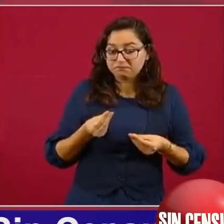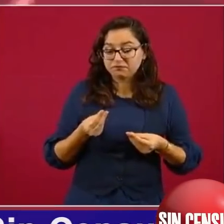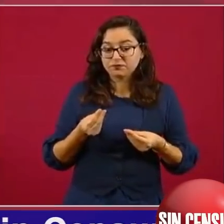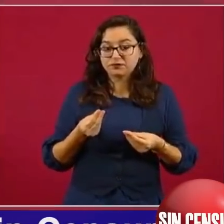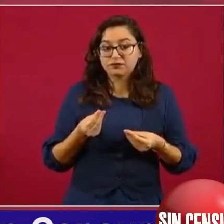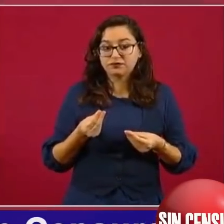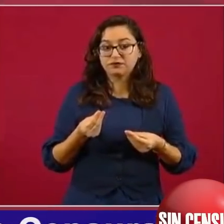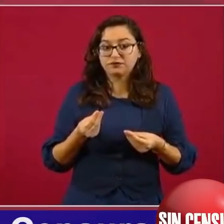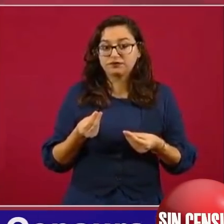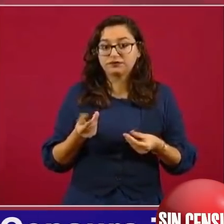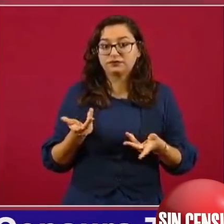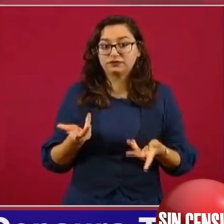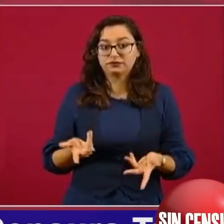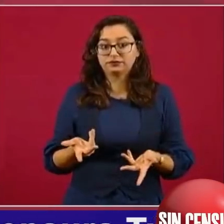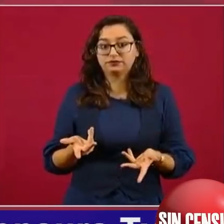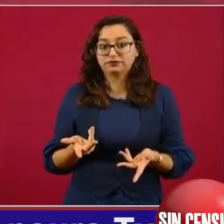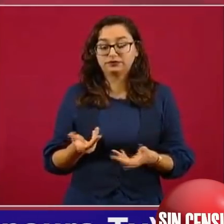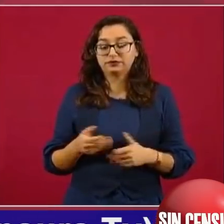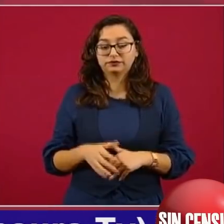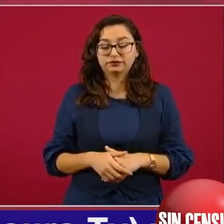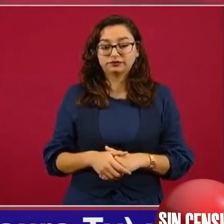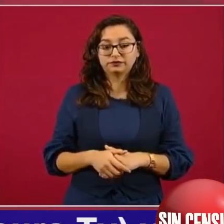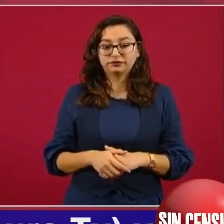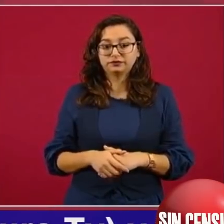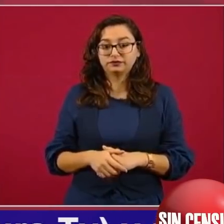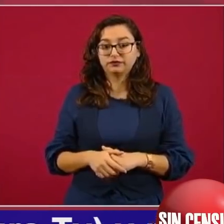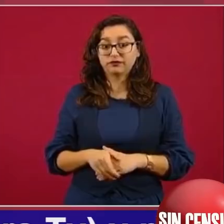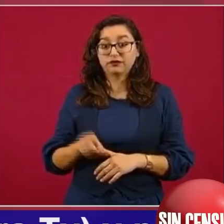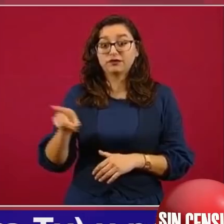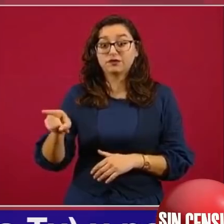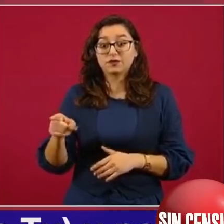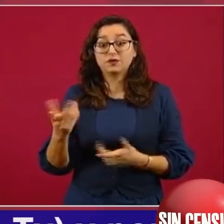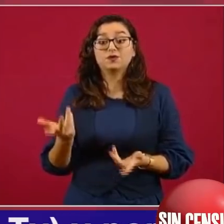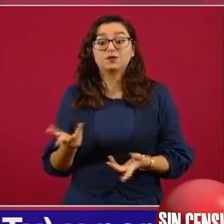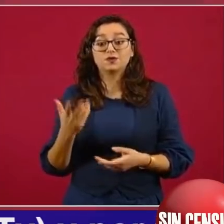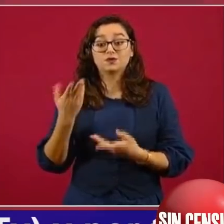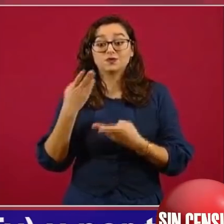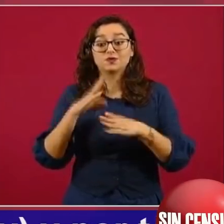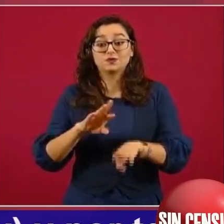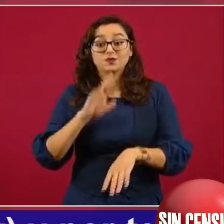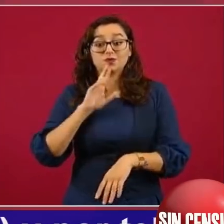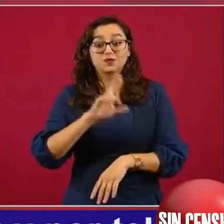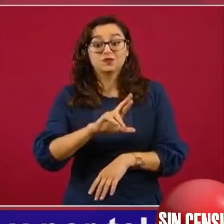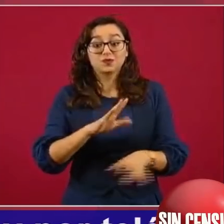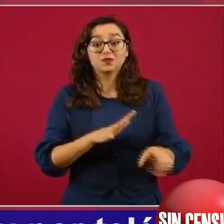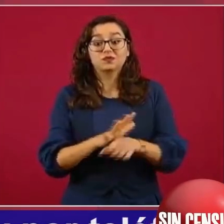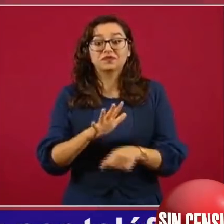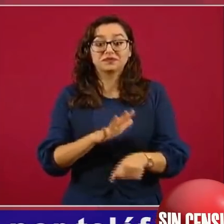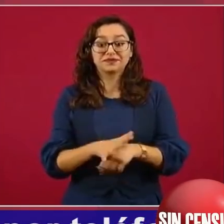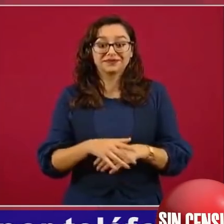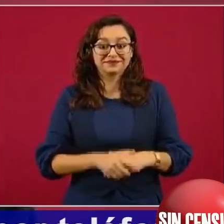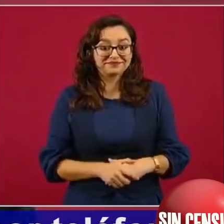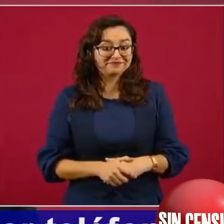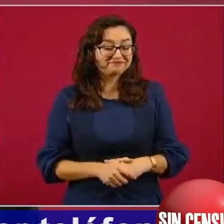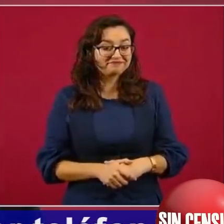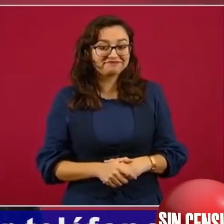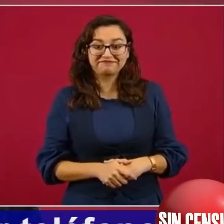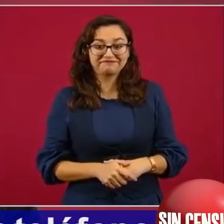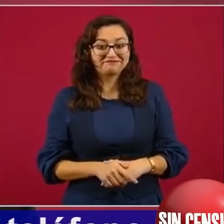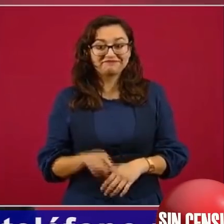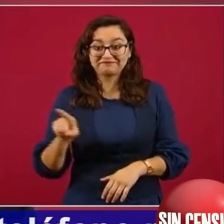se lograra tener ese dinero, y la respuesta fue que tenían que mandar ese dinero